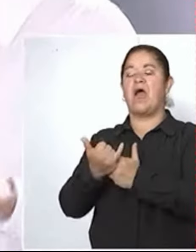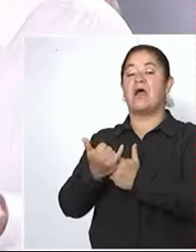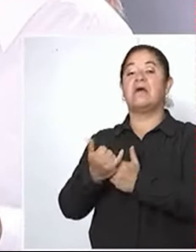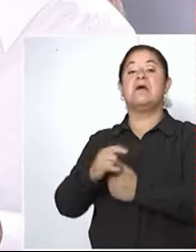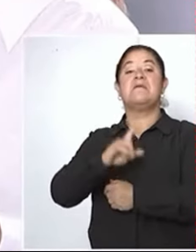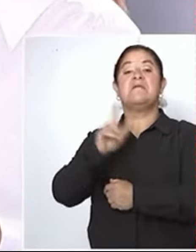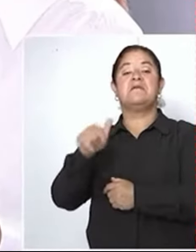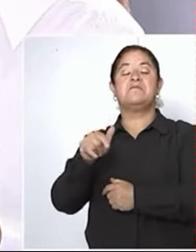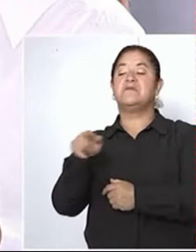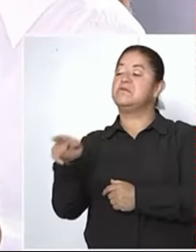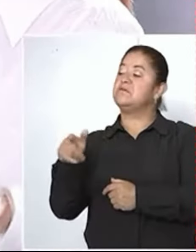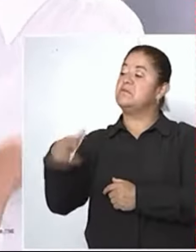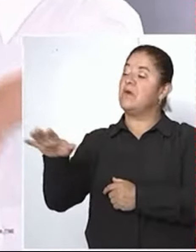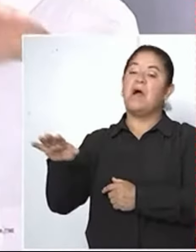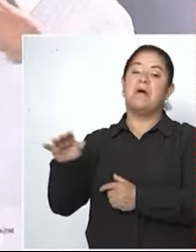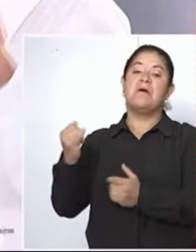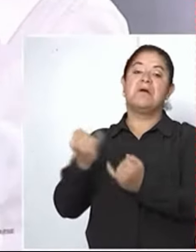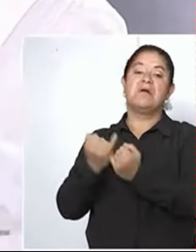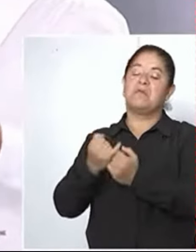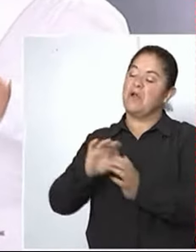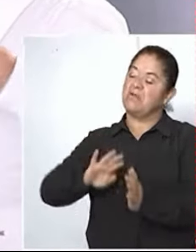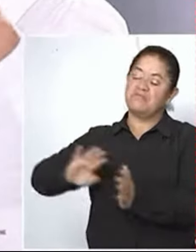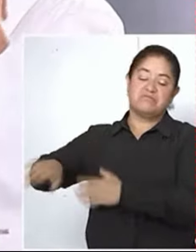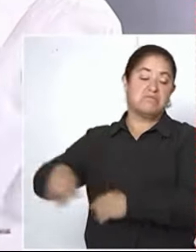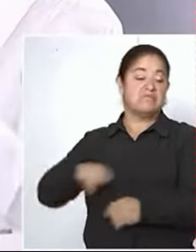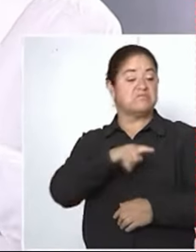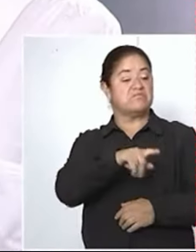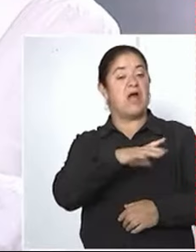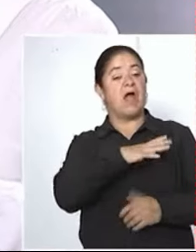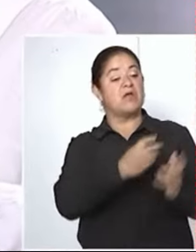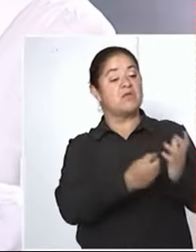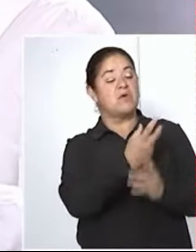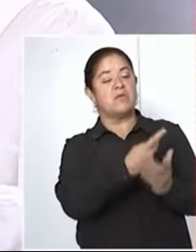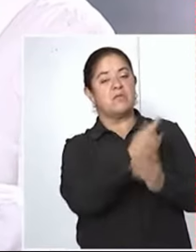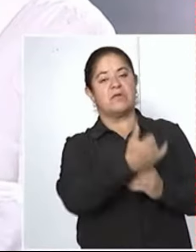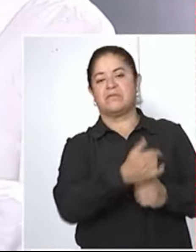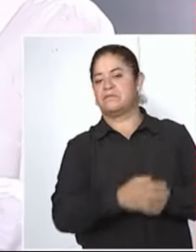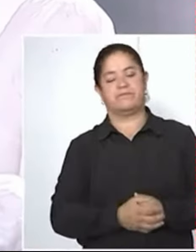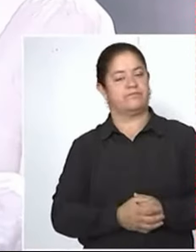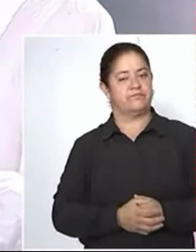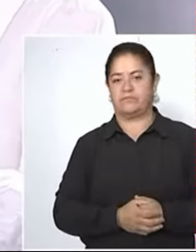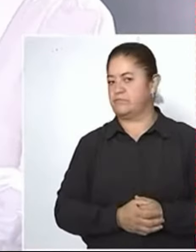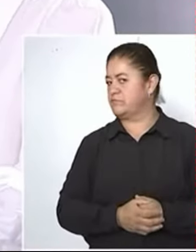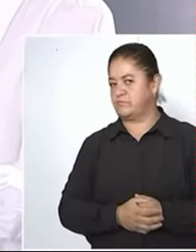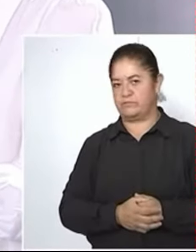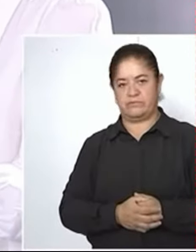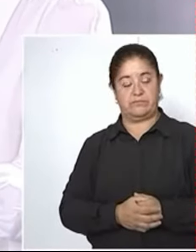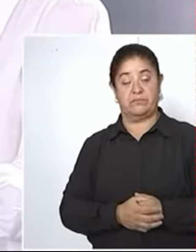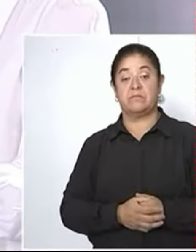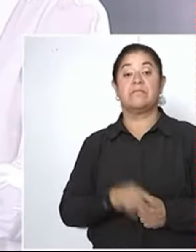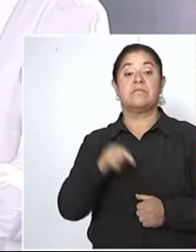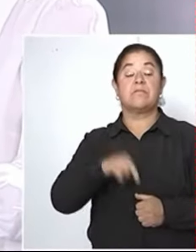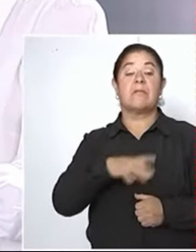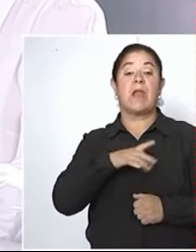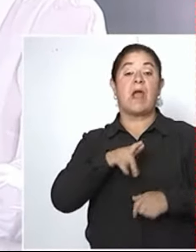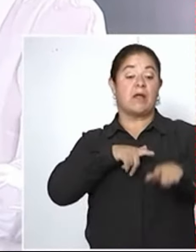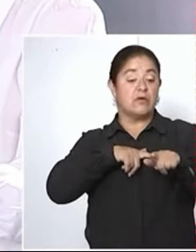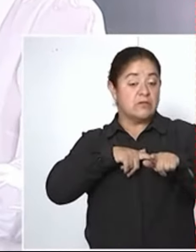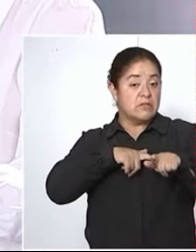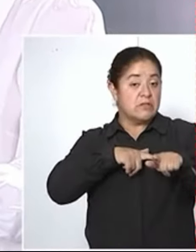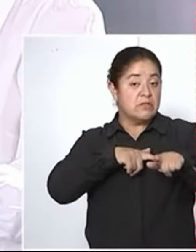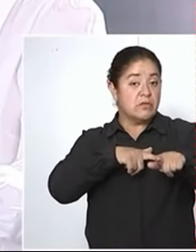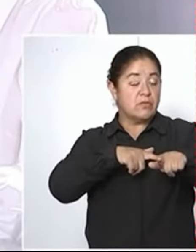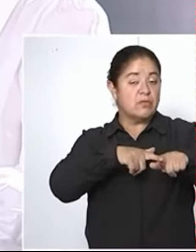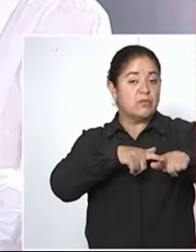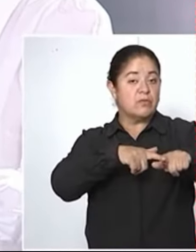proyecto hay continuidad y va a haber avance con lo que llamamos la cuarta transformación de